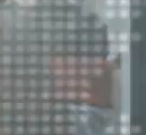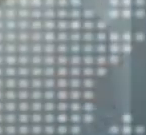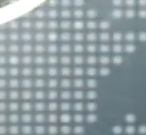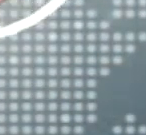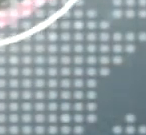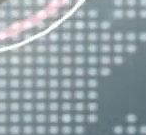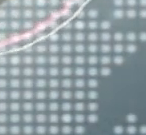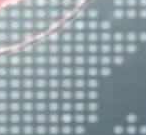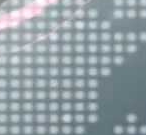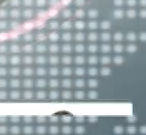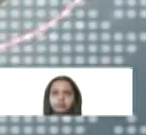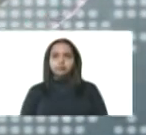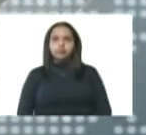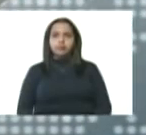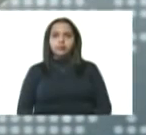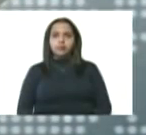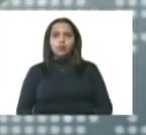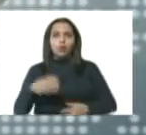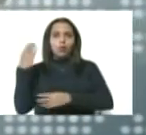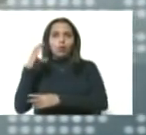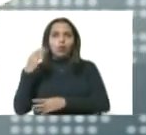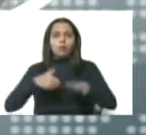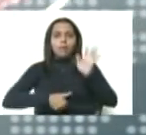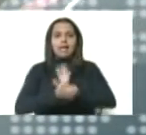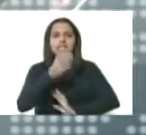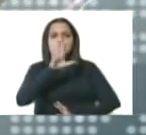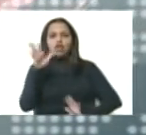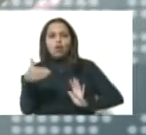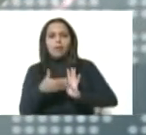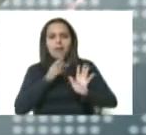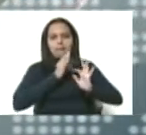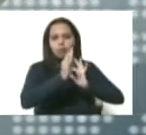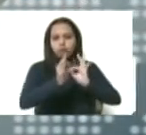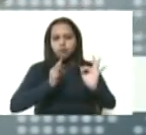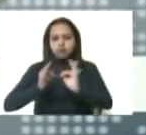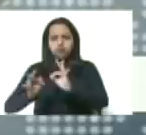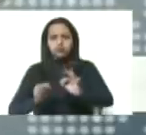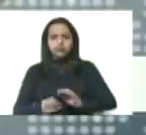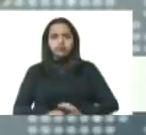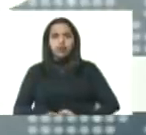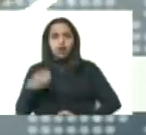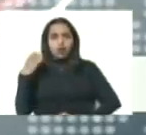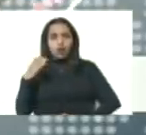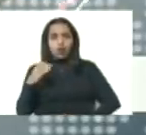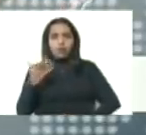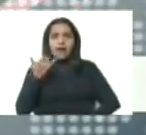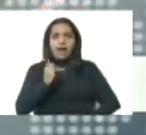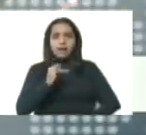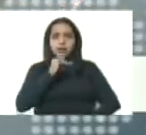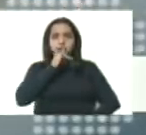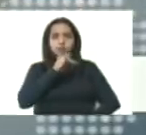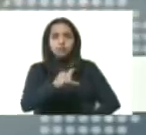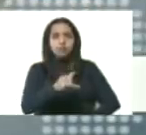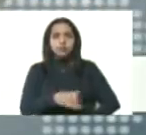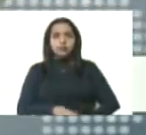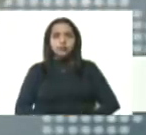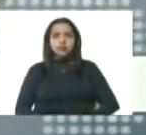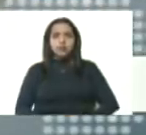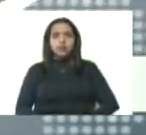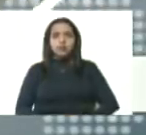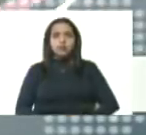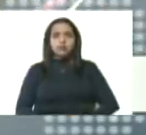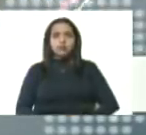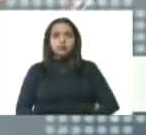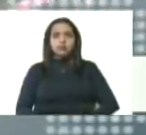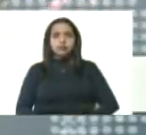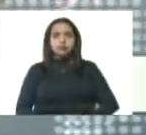5.000 diarios, mientras, bueno, Bogotá vuelve a la cuarentena. Esto es una noticia de Europa Press. Bueno, es la situación